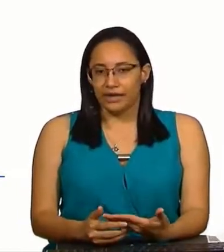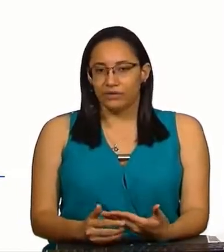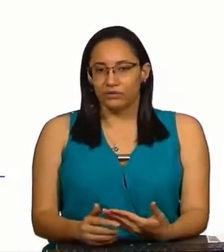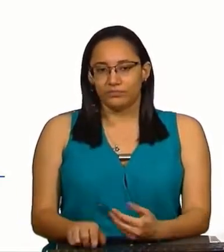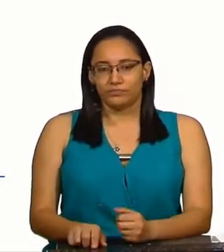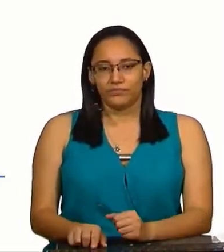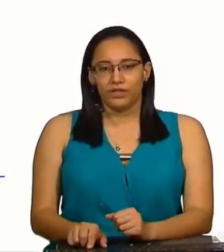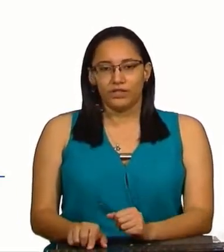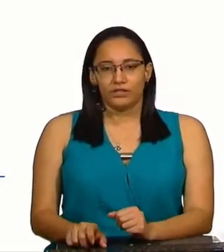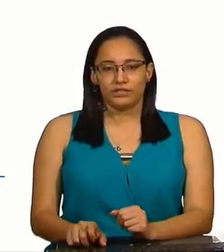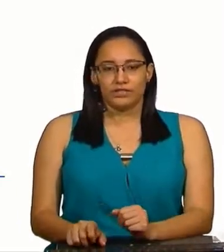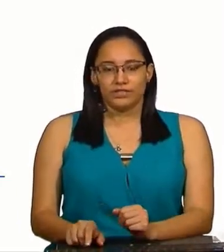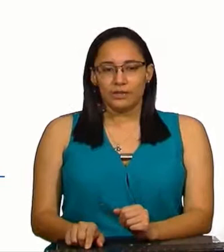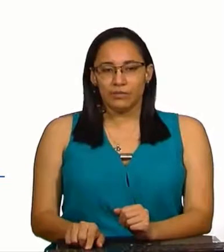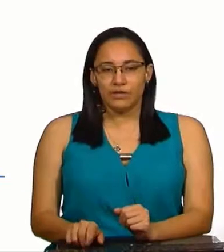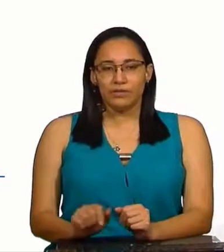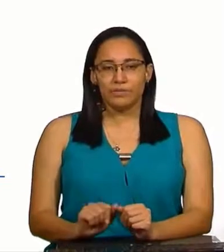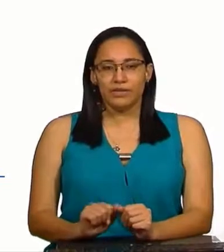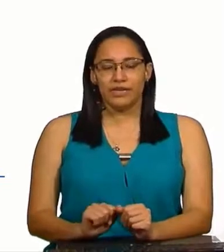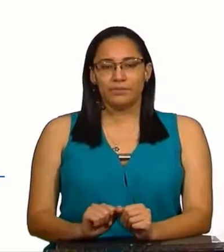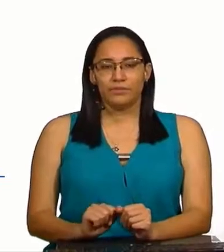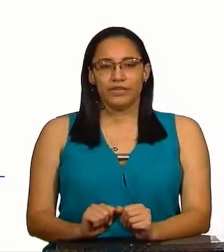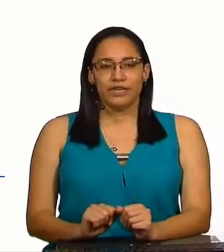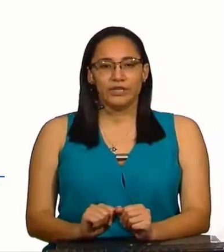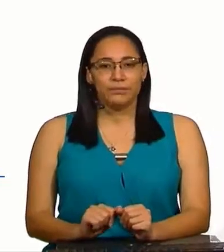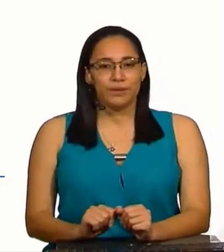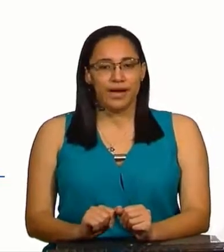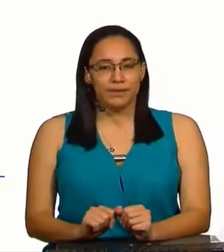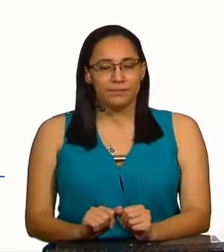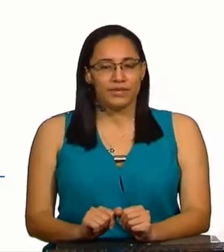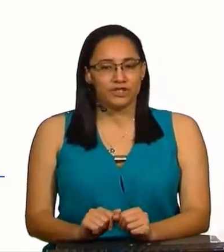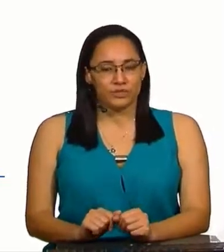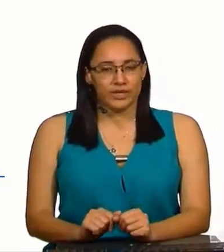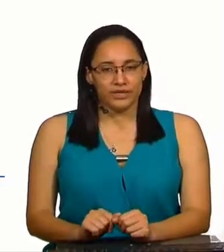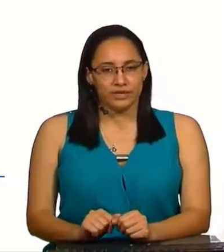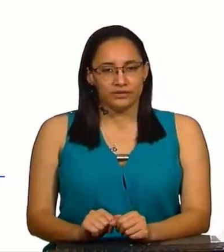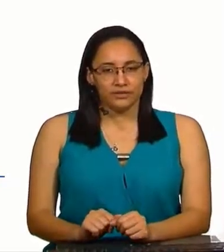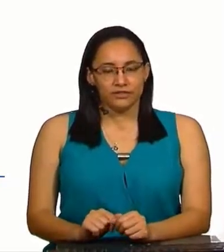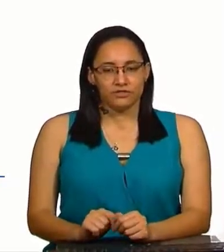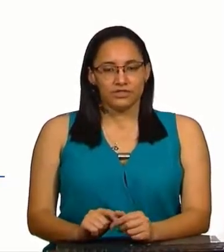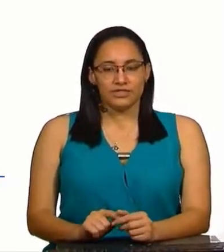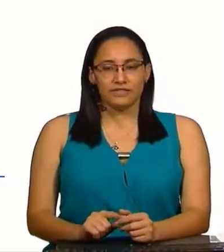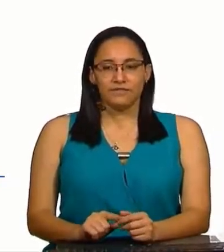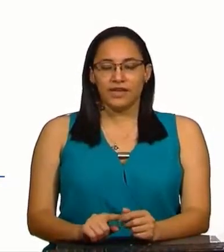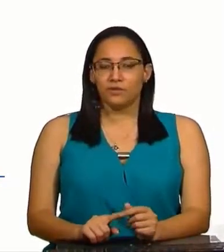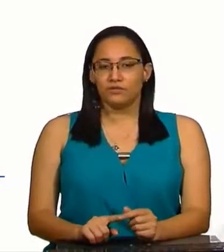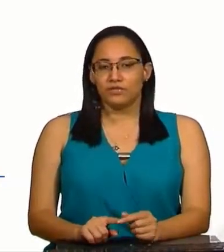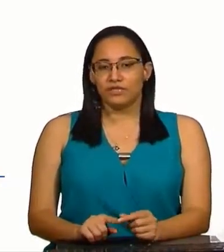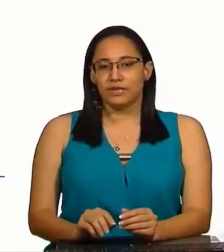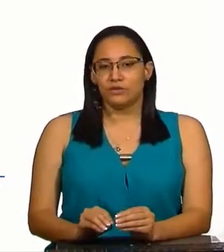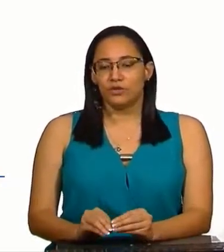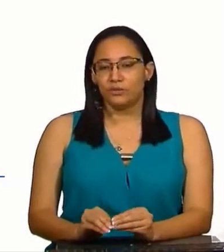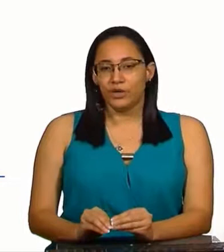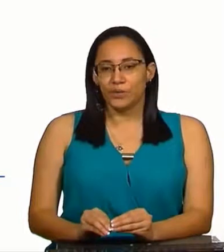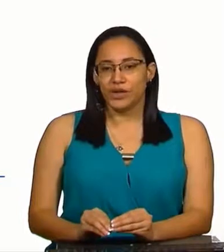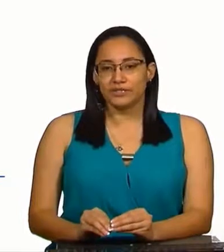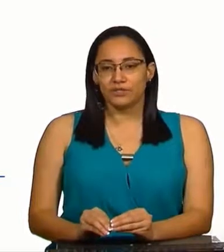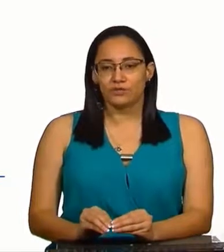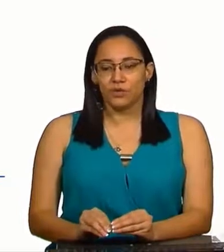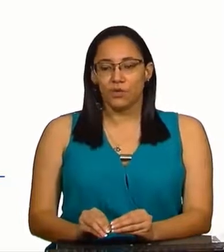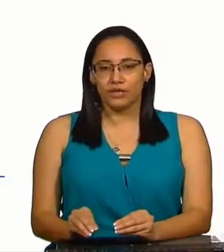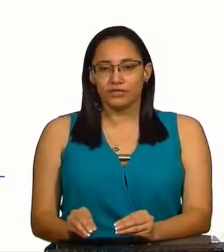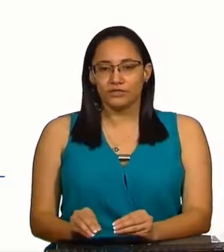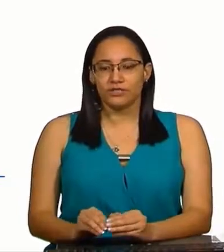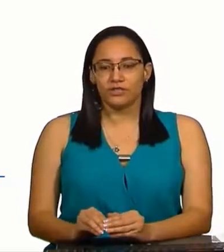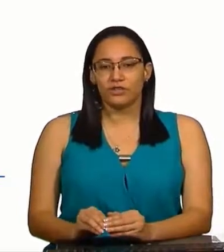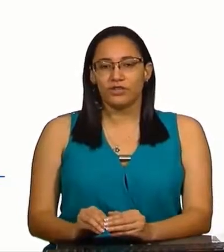pedir algo. Entonces tenemos el primer ejemplo, can you buy me a drink? Si ustedes se fijan, cuando utilizamos con request, no